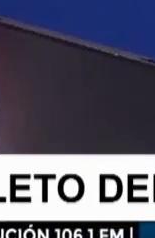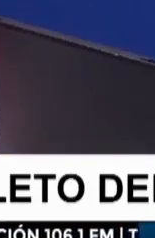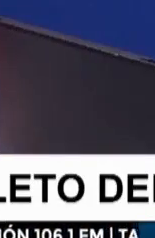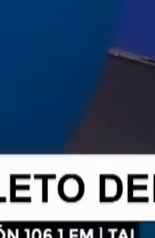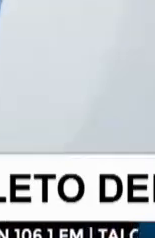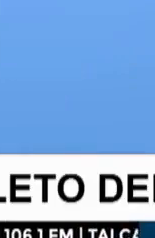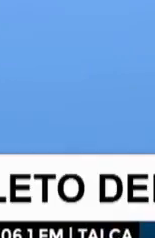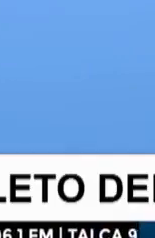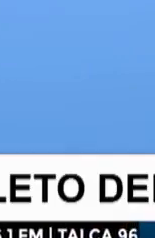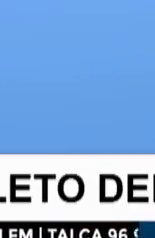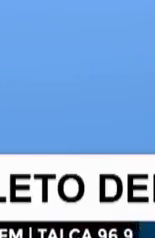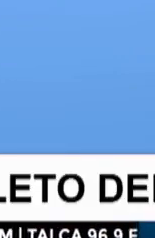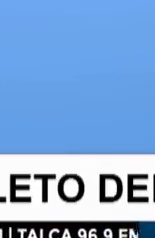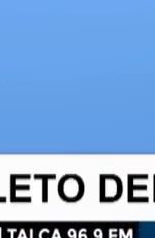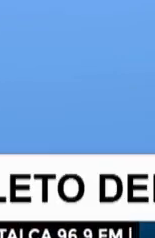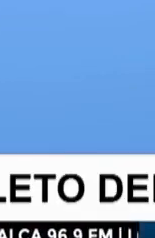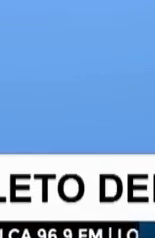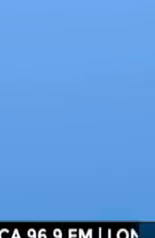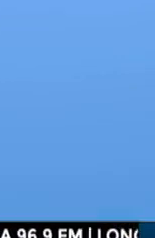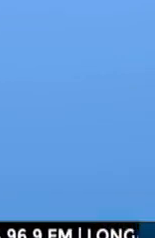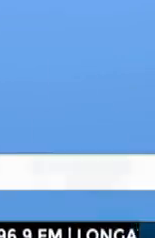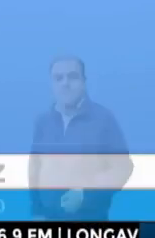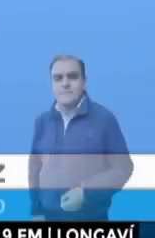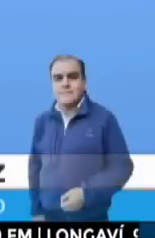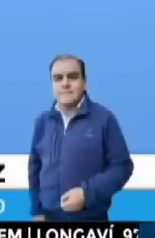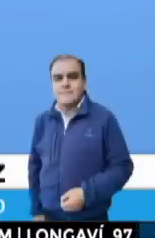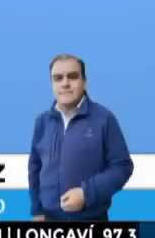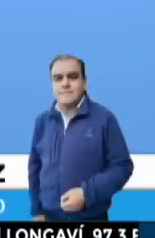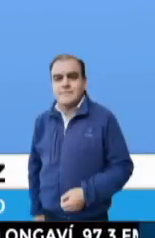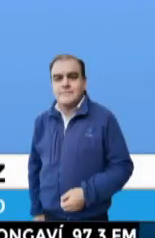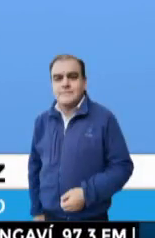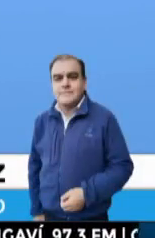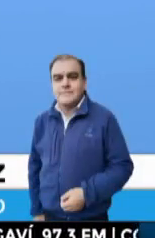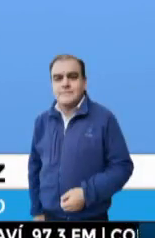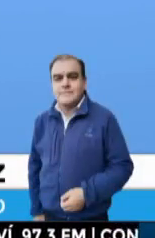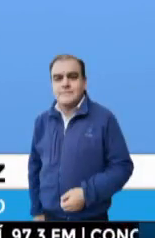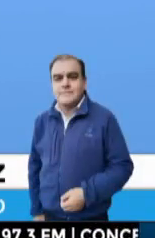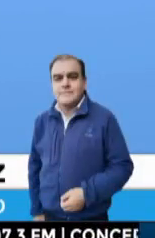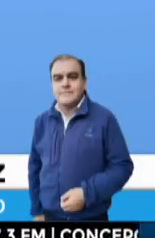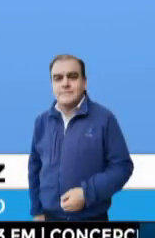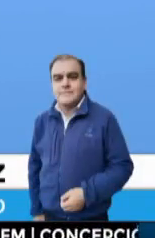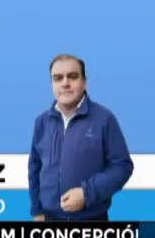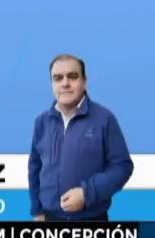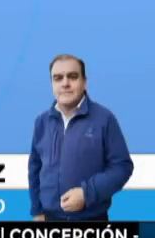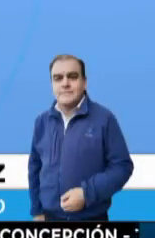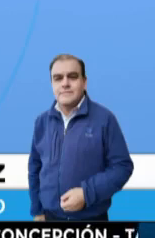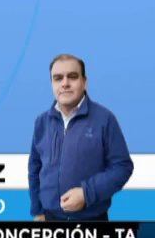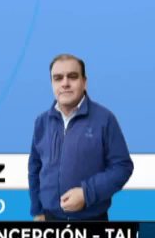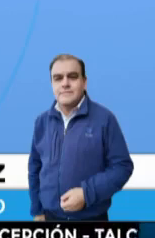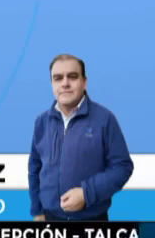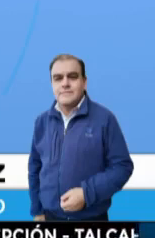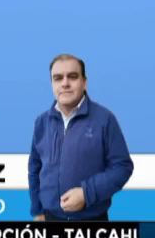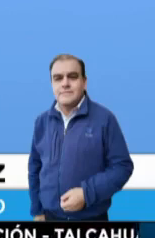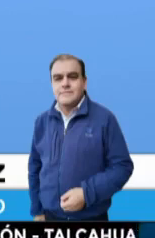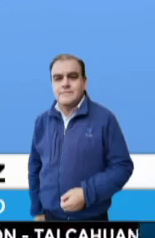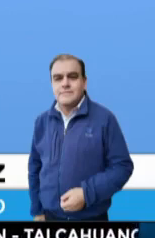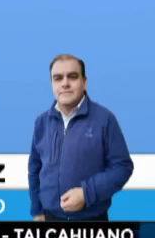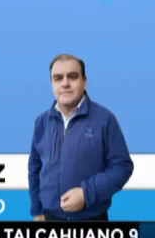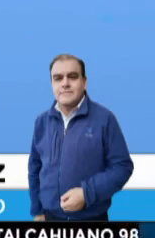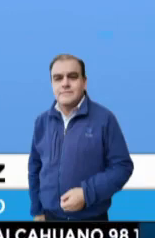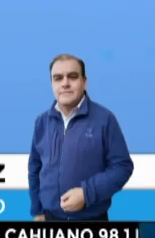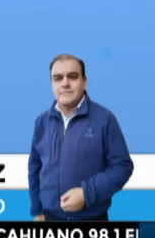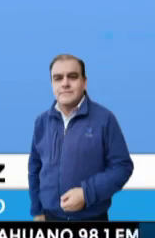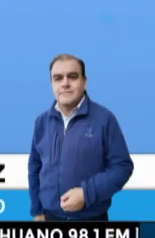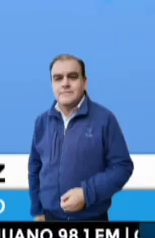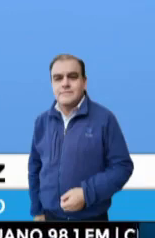estás? Muy buenos días. Sí, hola María José Tomás. Una agitada madrugada que poco después de las 4 horas